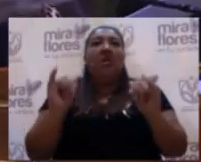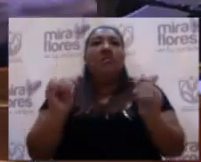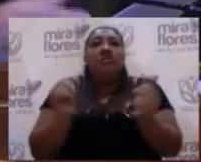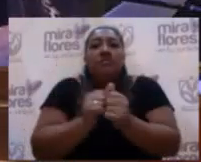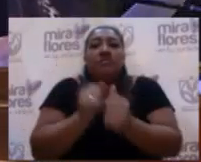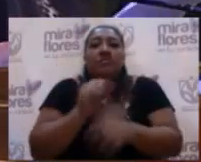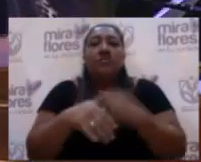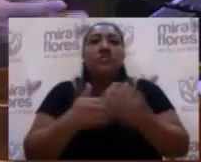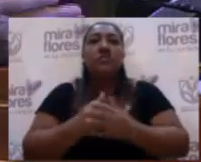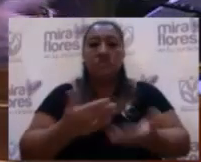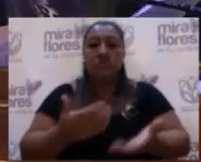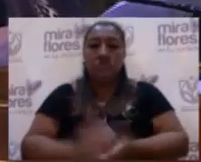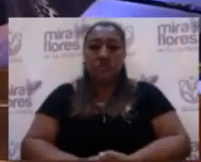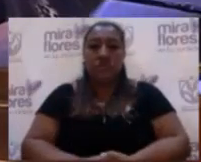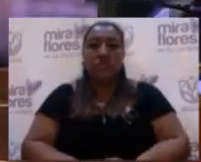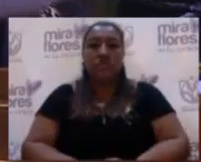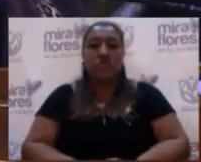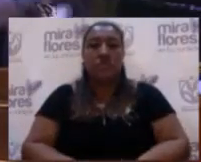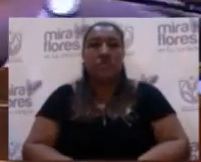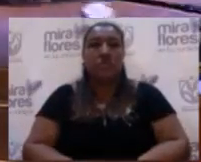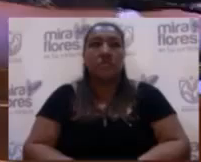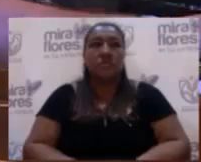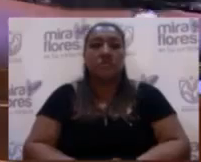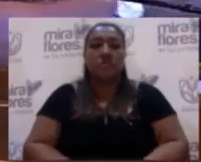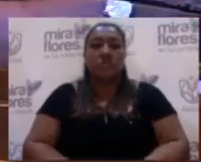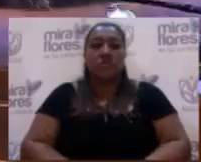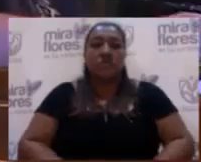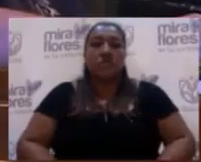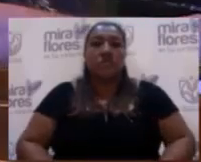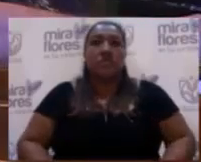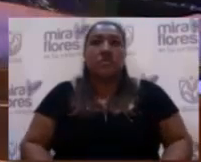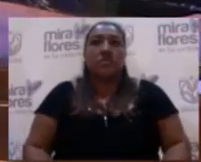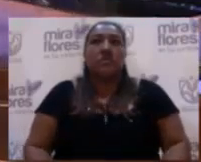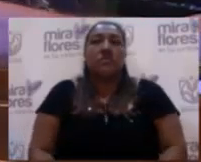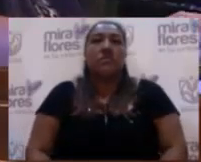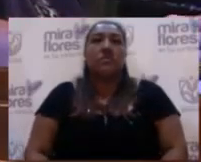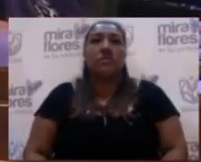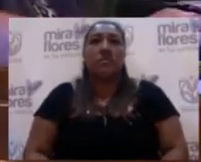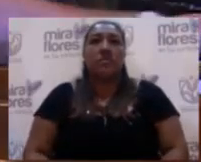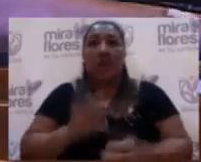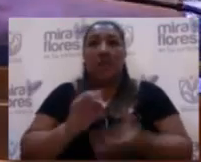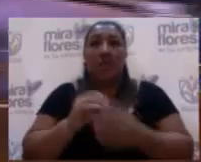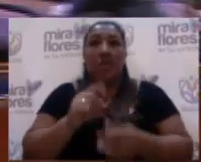y ser consecuente con mis ideas y con el electorado que me ha elegido. Gracias.